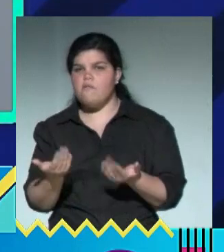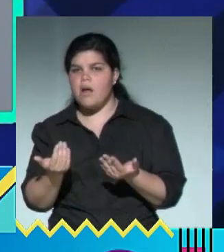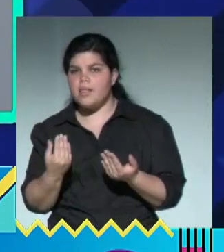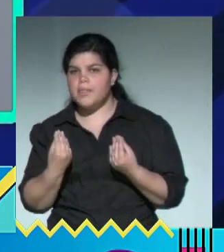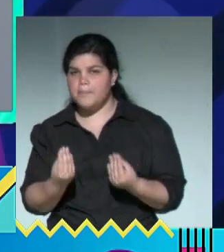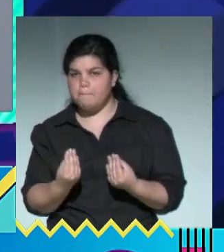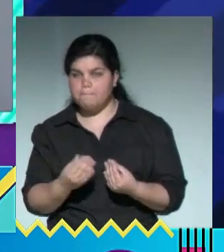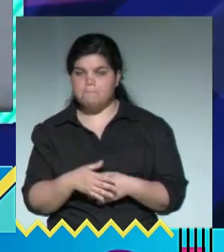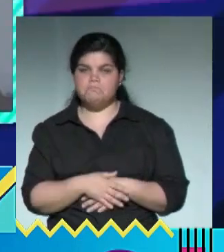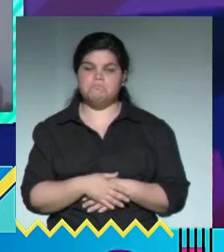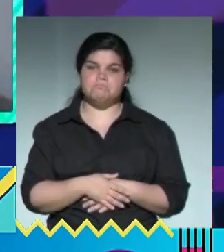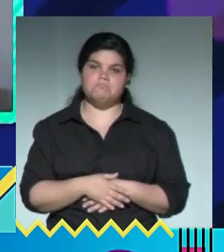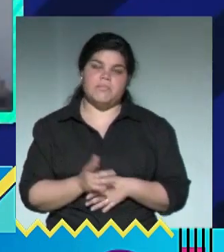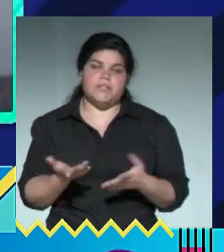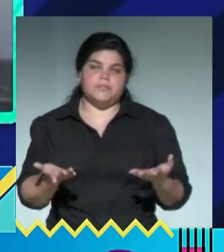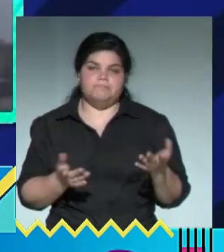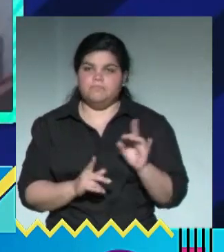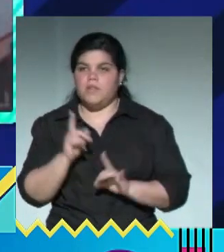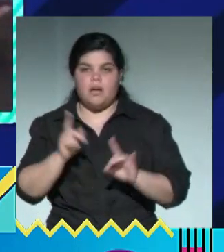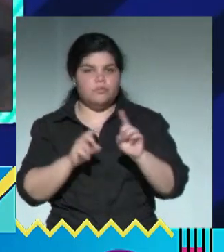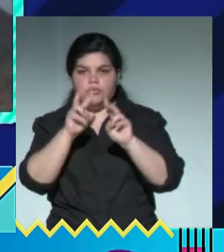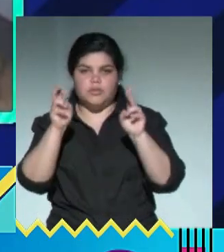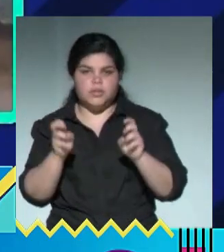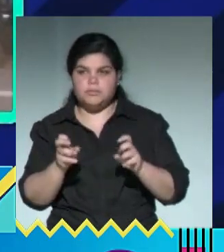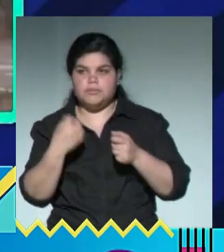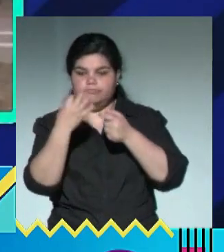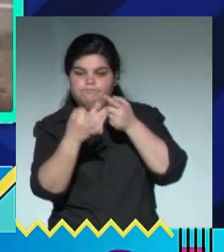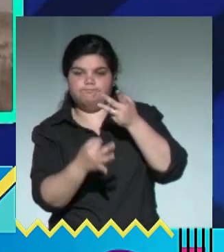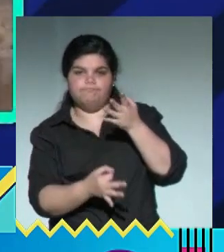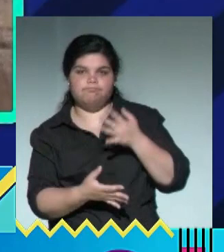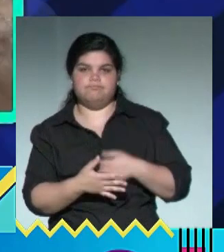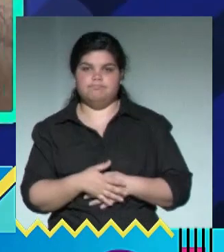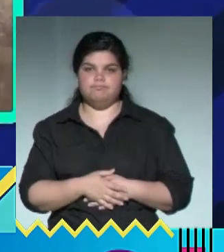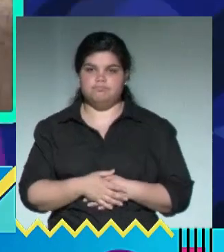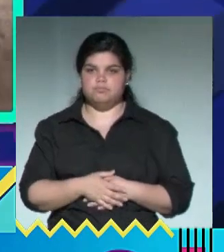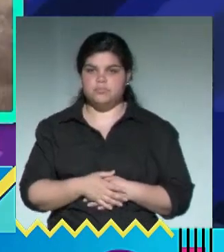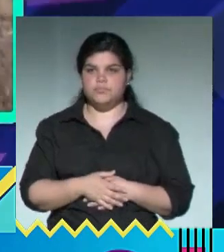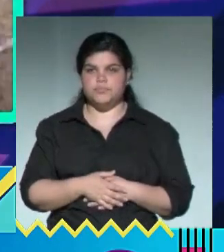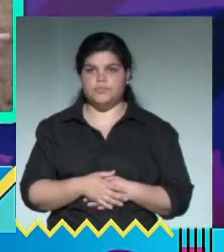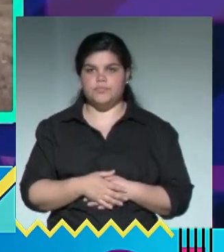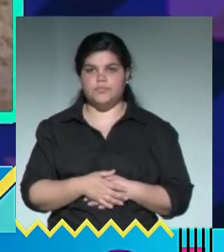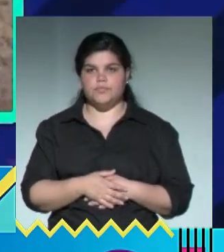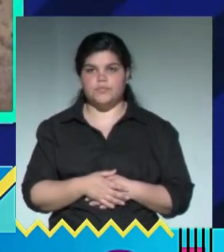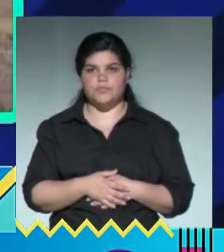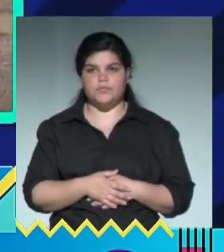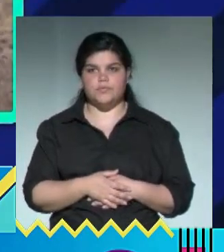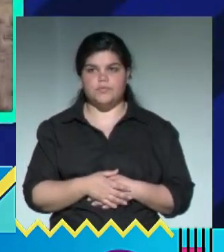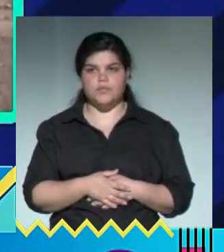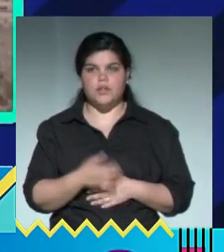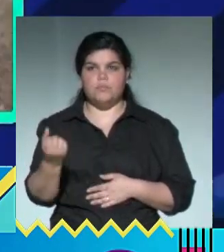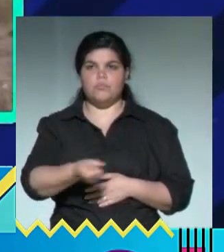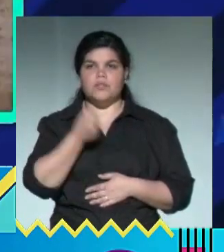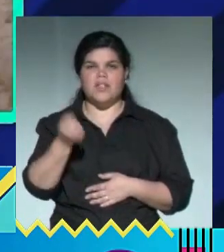queden temas, detalles a la hora de ajustar sobre los comportamientos, pero principalmente los detalles